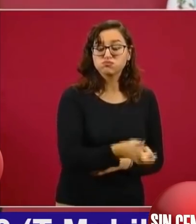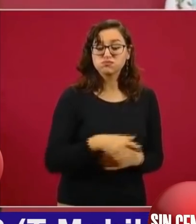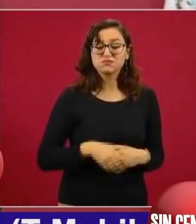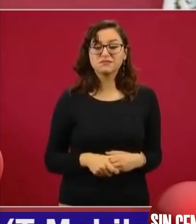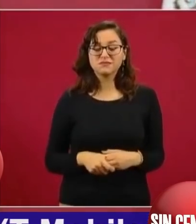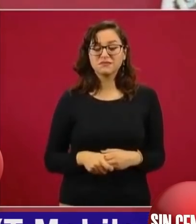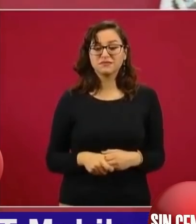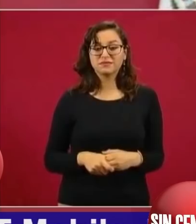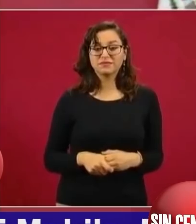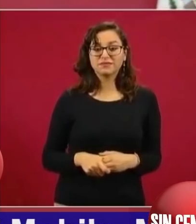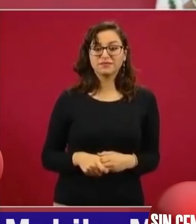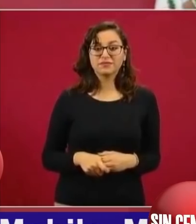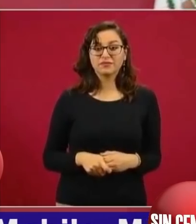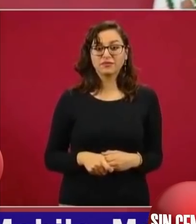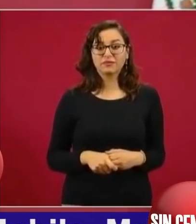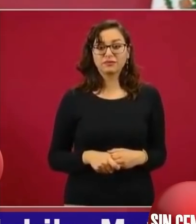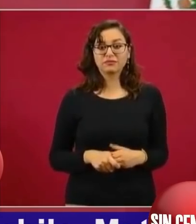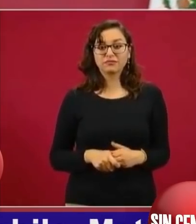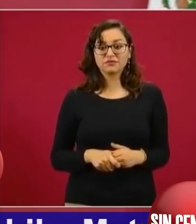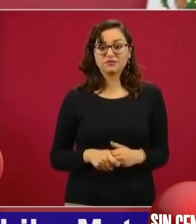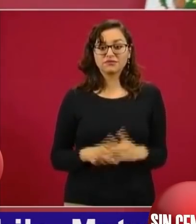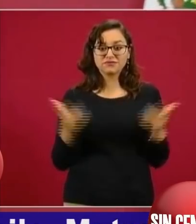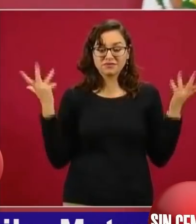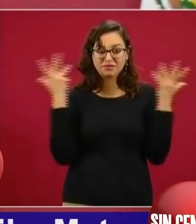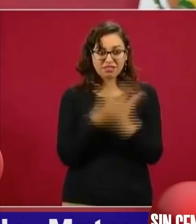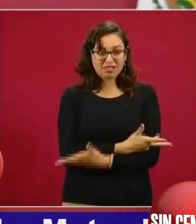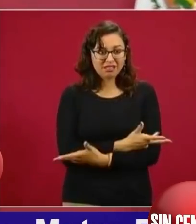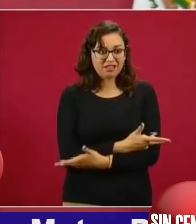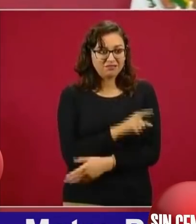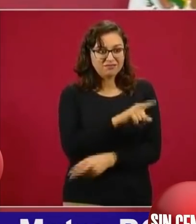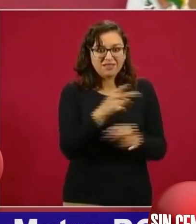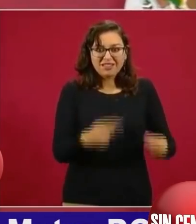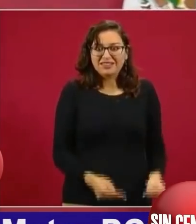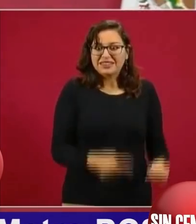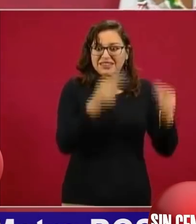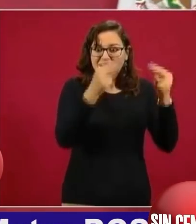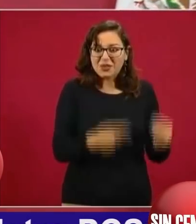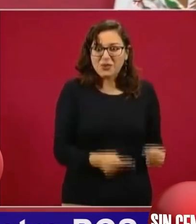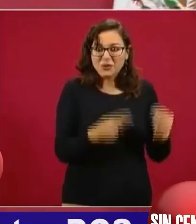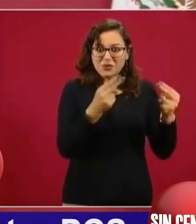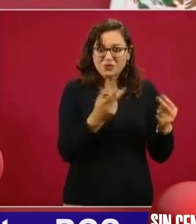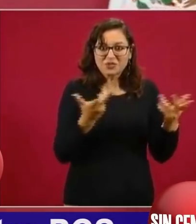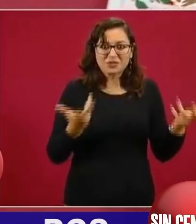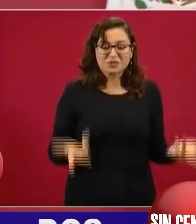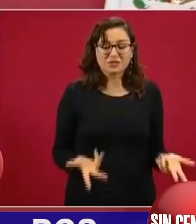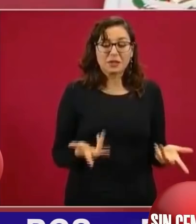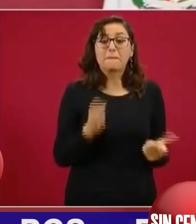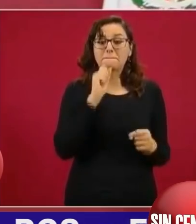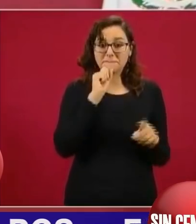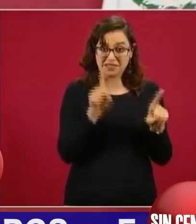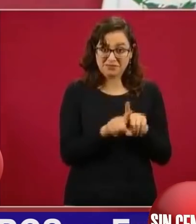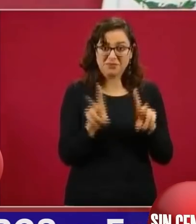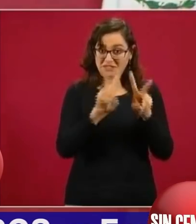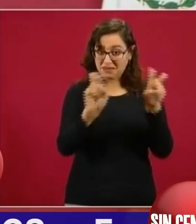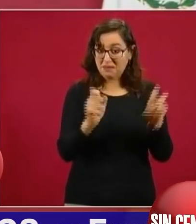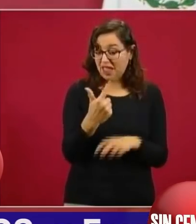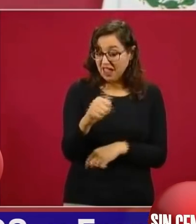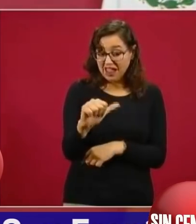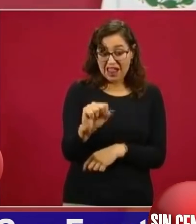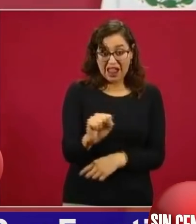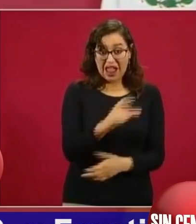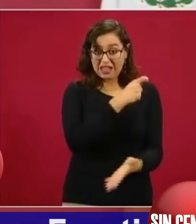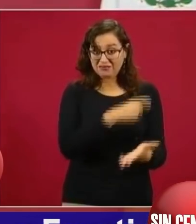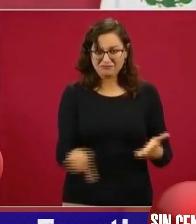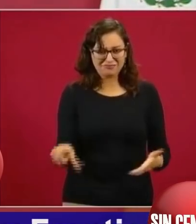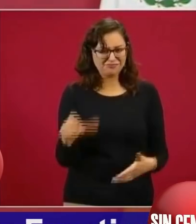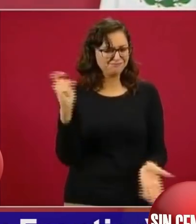Nos encontramos con negocios jugosos que se hicieron de compra de gas